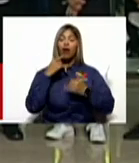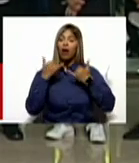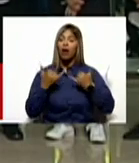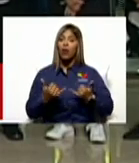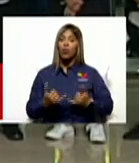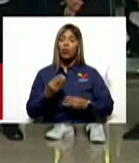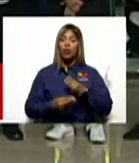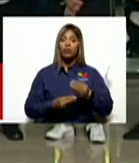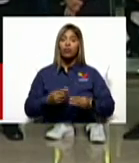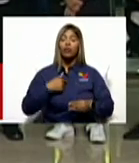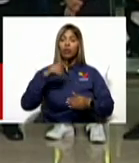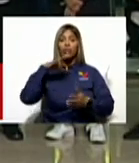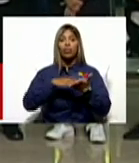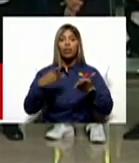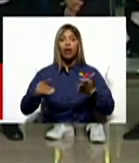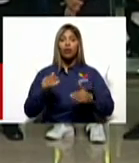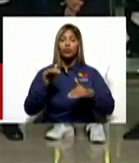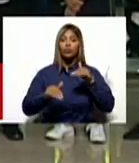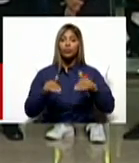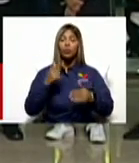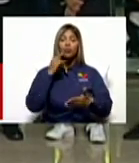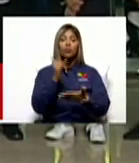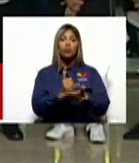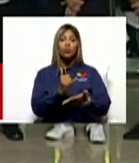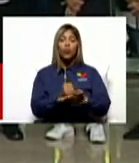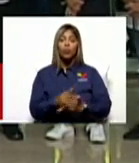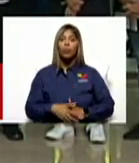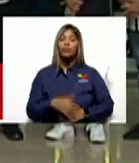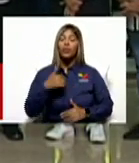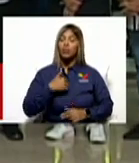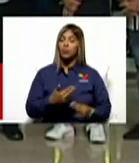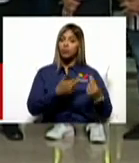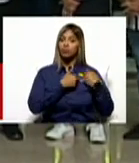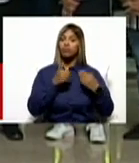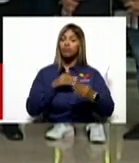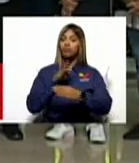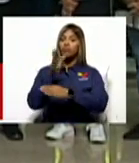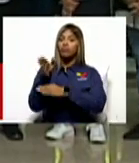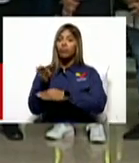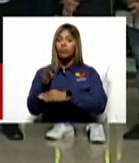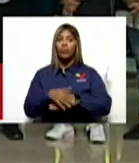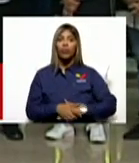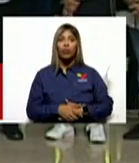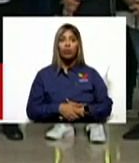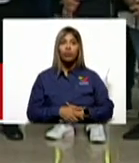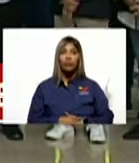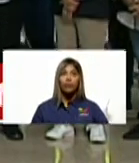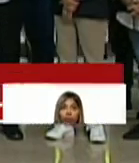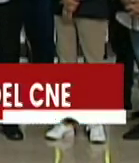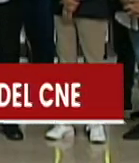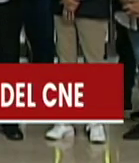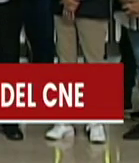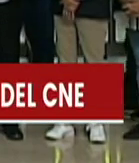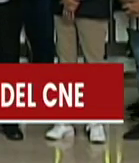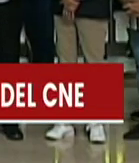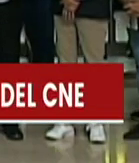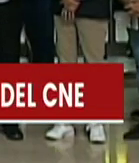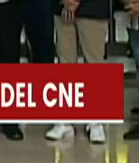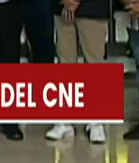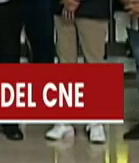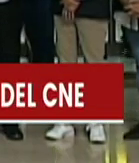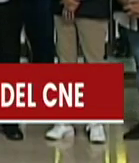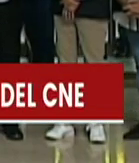a ejercer nuestro derecho al simulacro. A mí me corresponde ir a, o voy a ir, donde siempre,